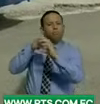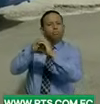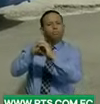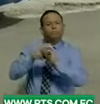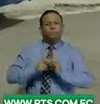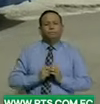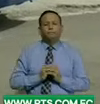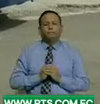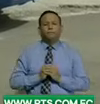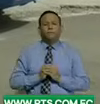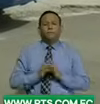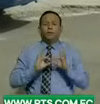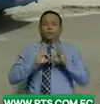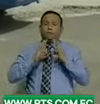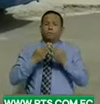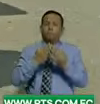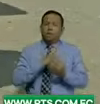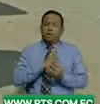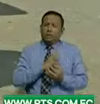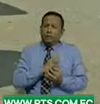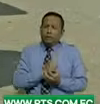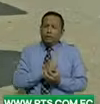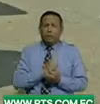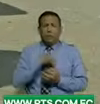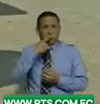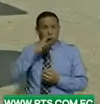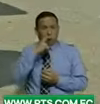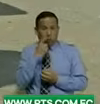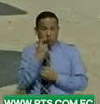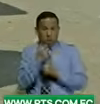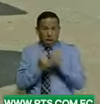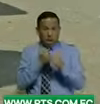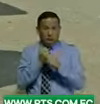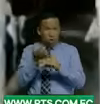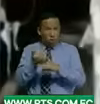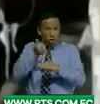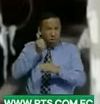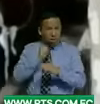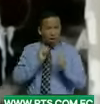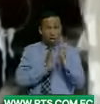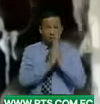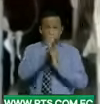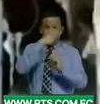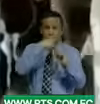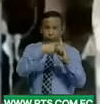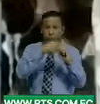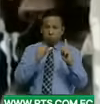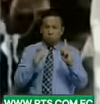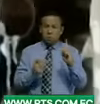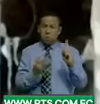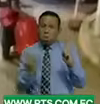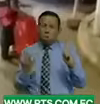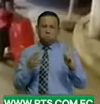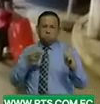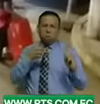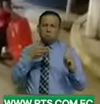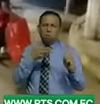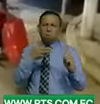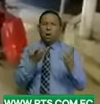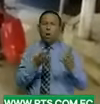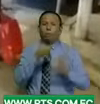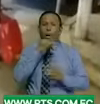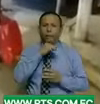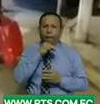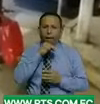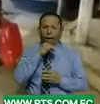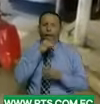En medio del dolor de sus familiares, los restos del menor de 11 años, víctima colateral de un ataque de sicarios dentro de una iglesia en Manta,